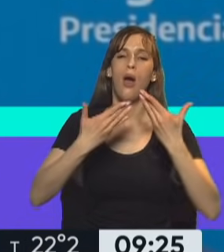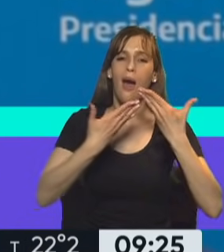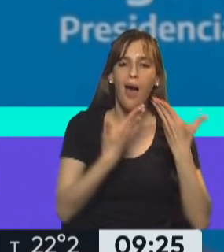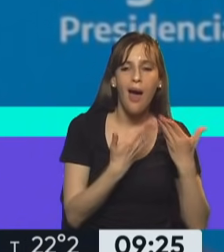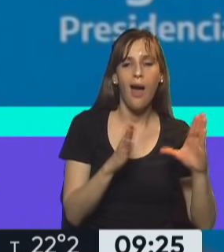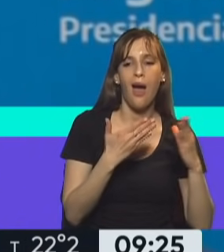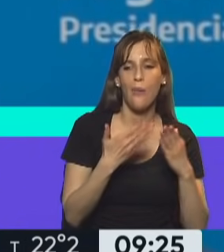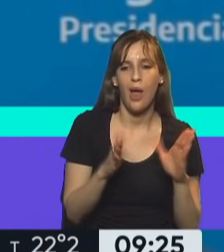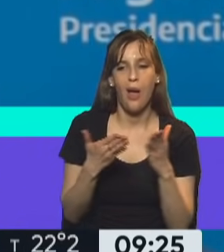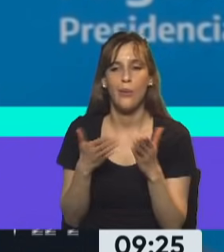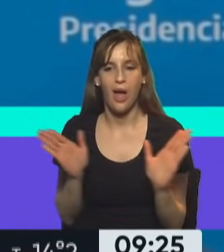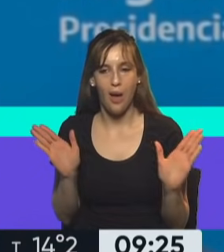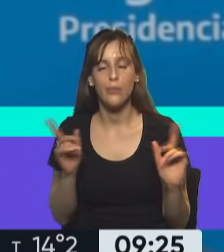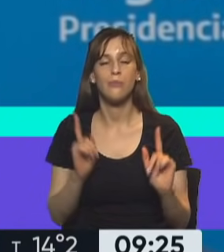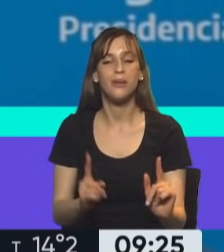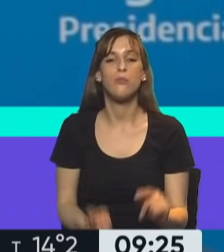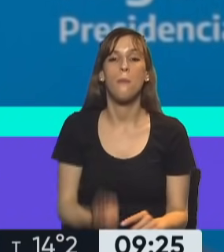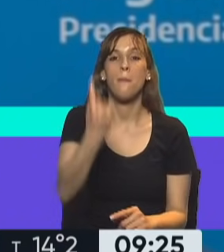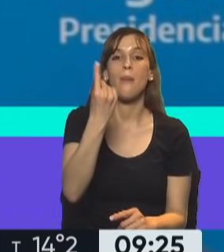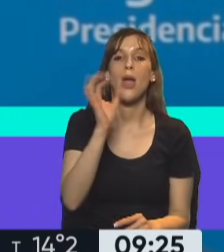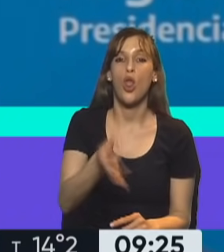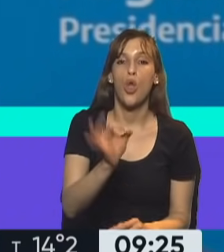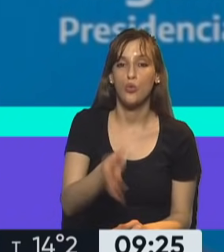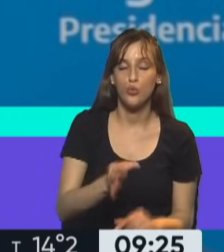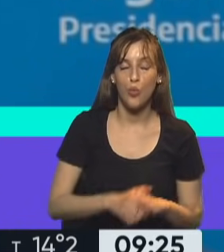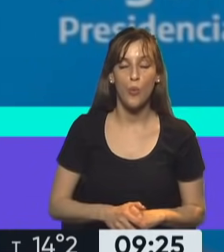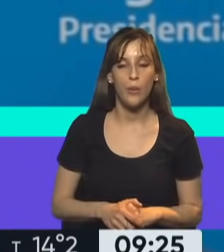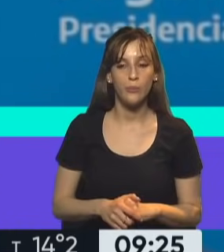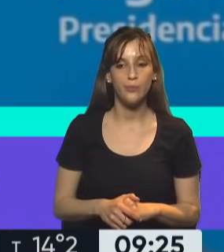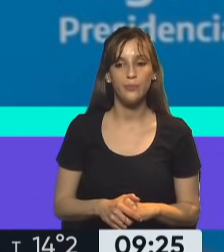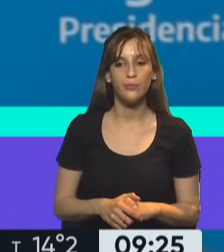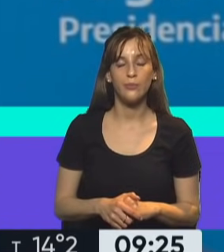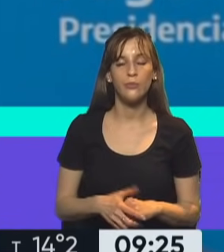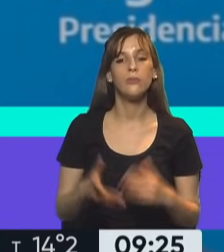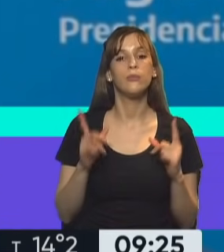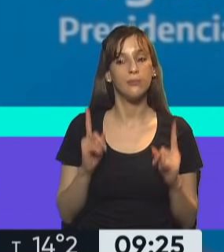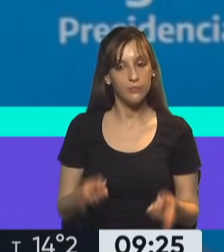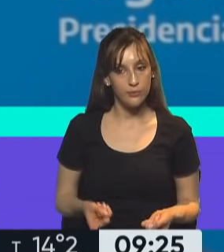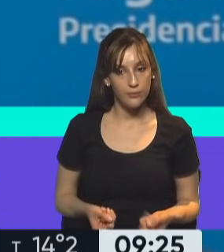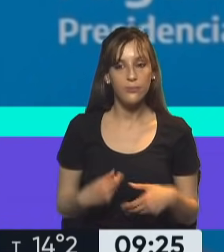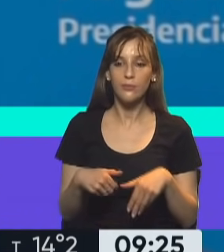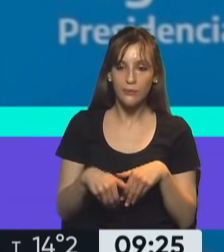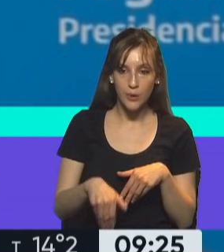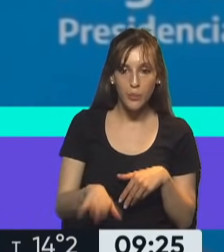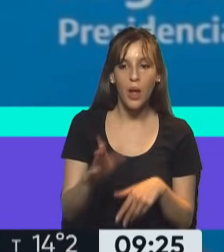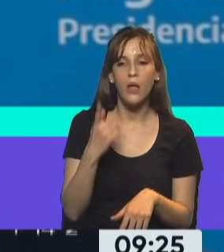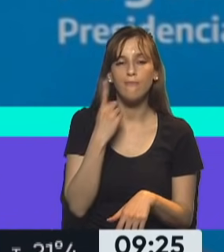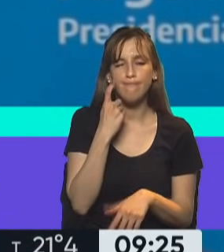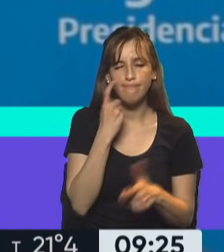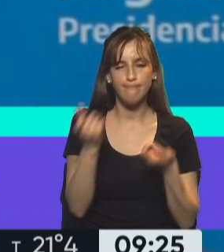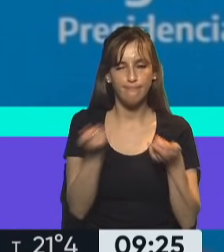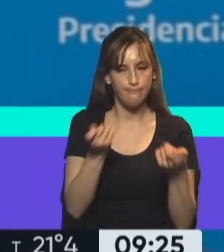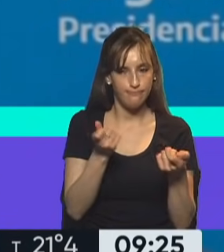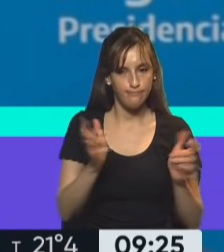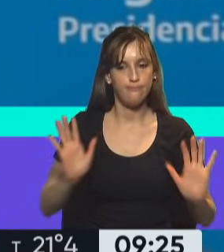se anunciaron el 1 de octubre en función de ese mismo plan, y se va a monitorear esa situación. En